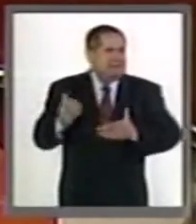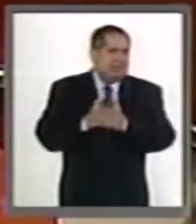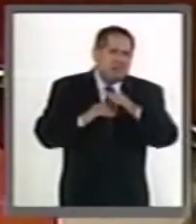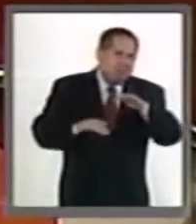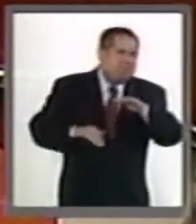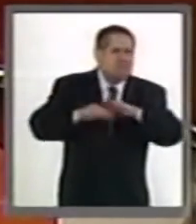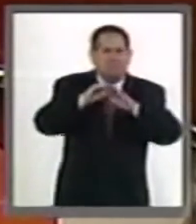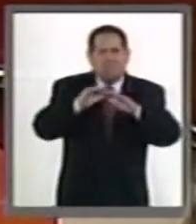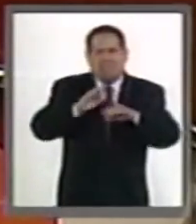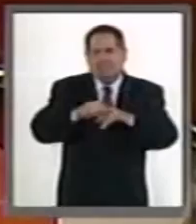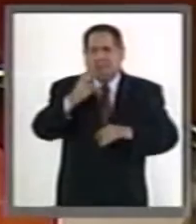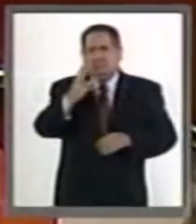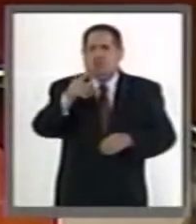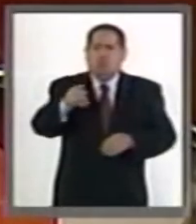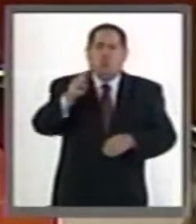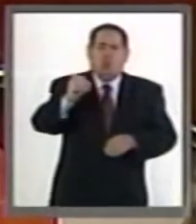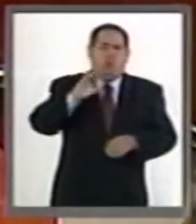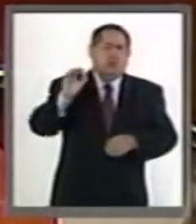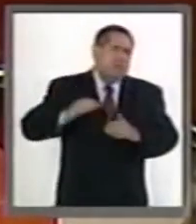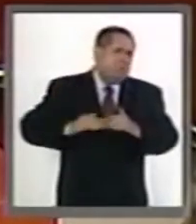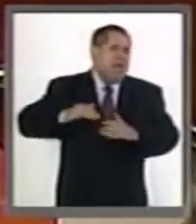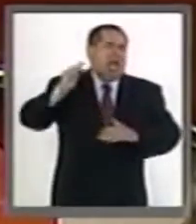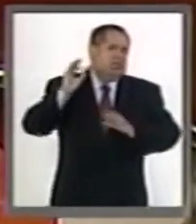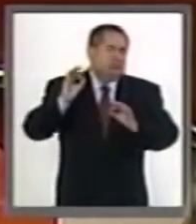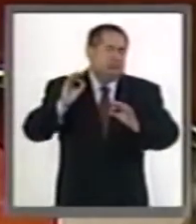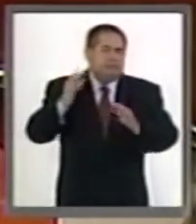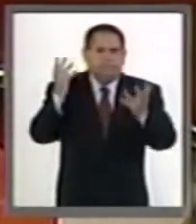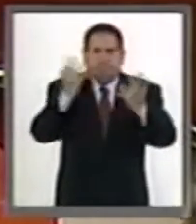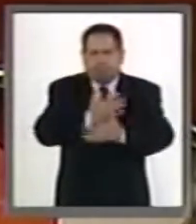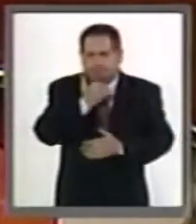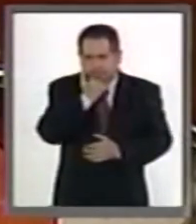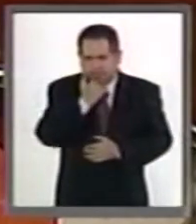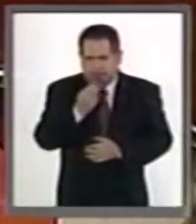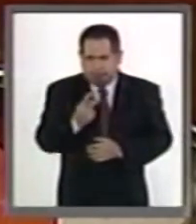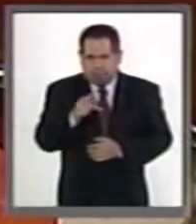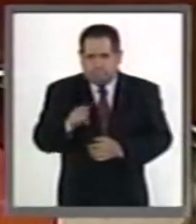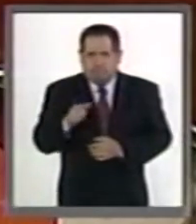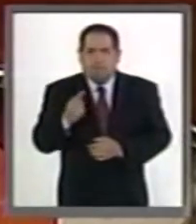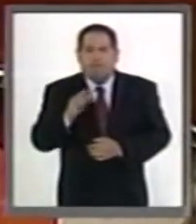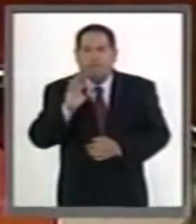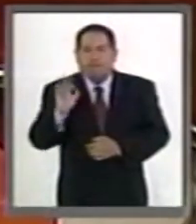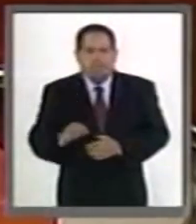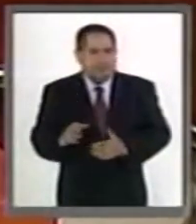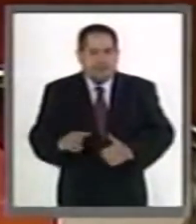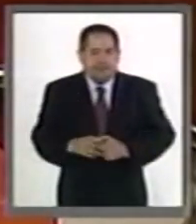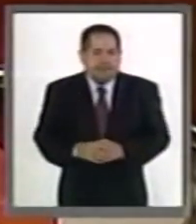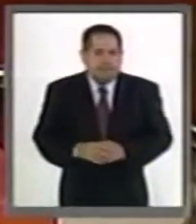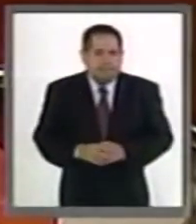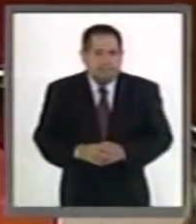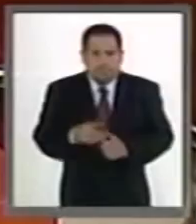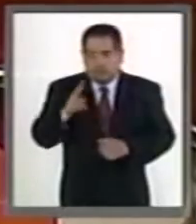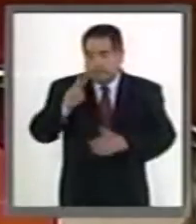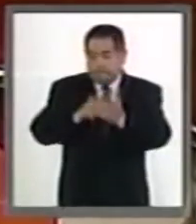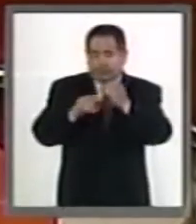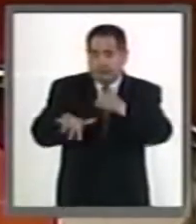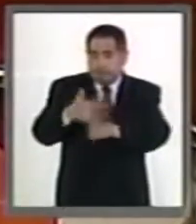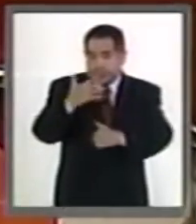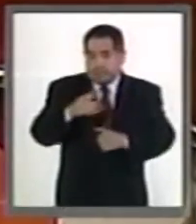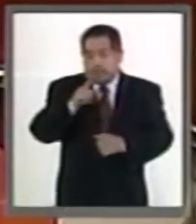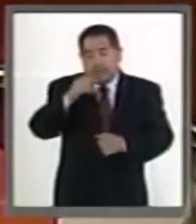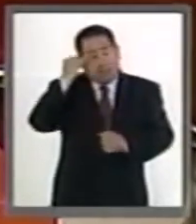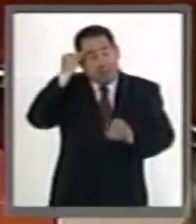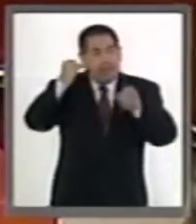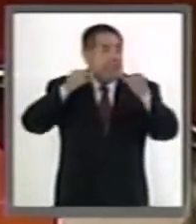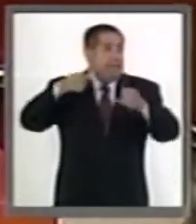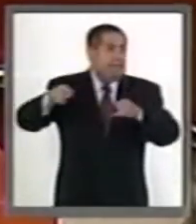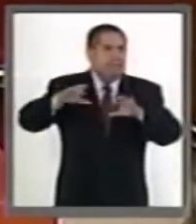crecer a niveles del 3.9%, el resultado fue del 2.1%. En el 2015 la imaginación